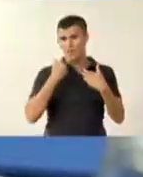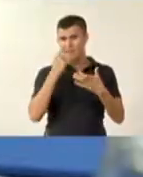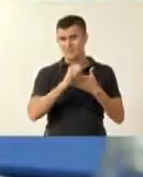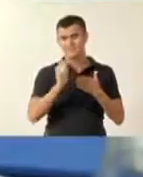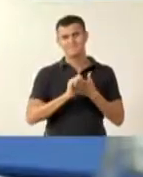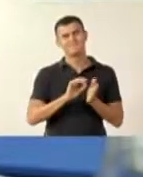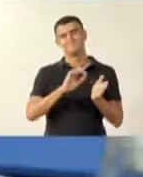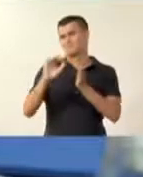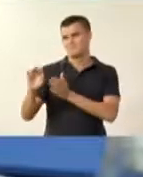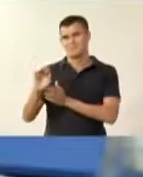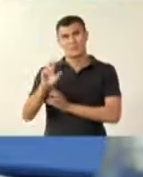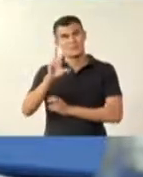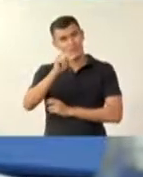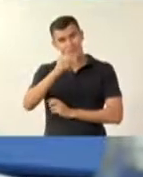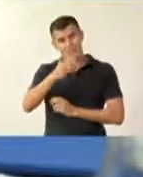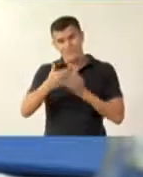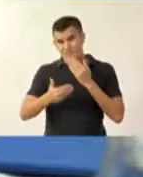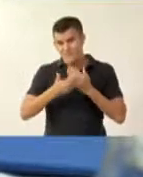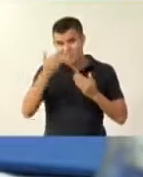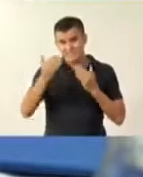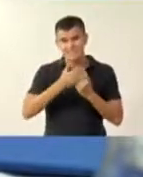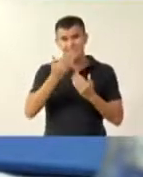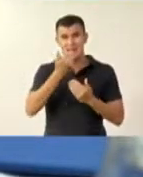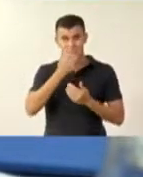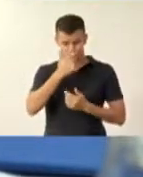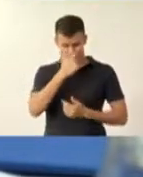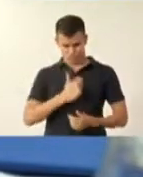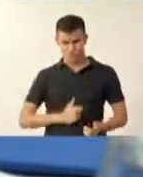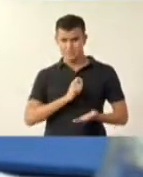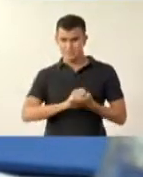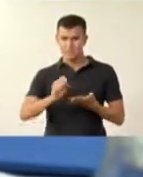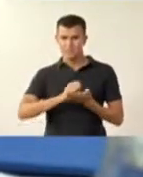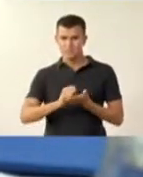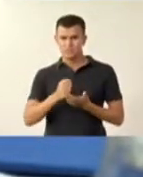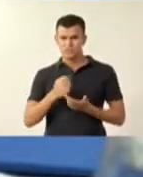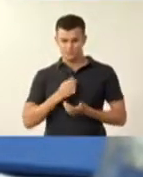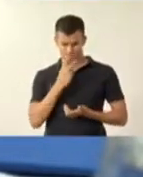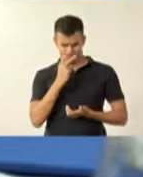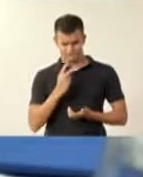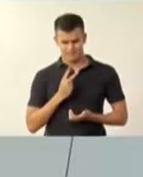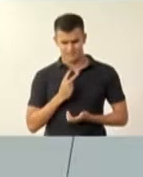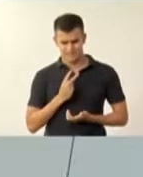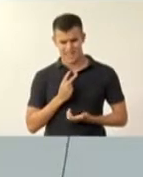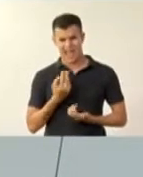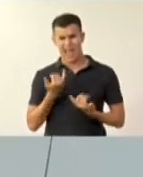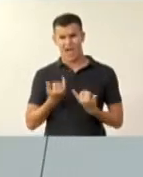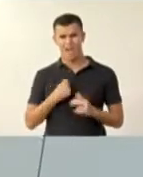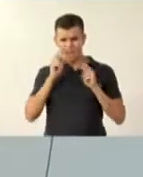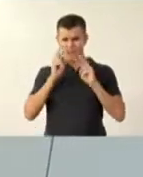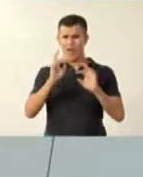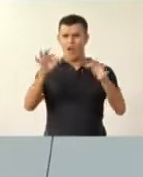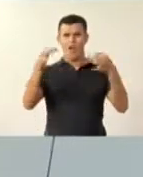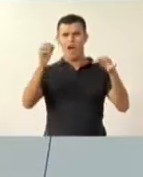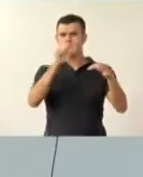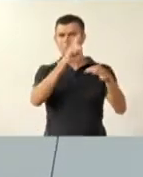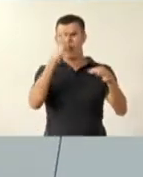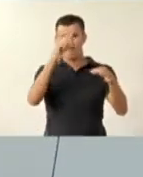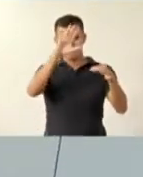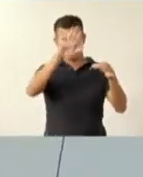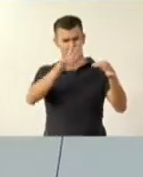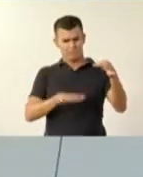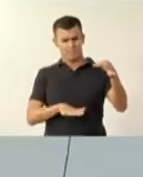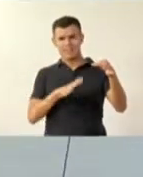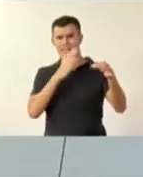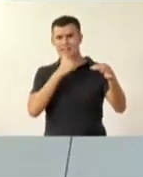jóvenes. Evidentemente no es fácil. El escritor se enfrenta como primera medida a sí mismo, al llamado síndrome de la hoja en blanco, a